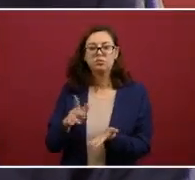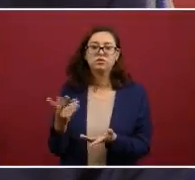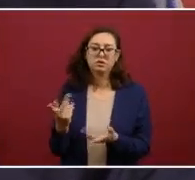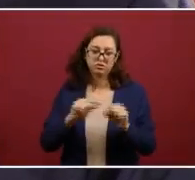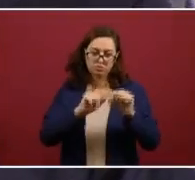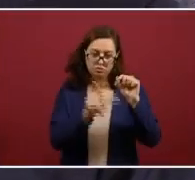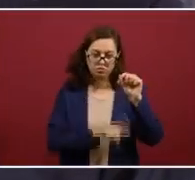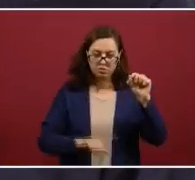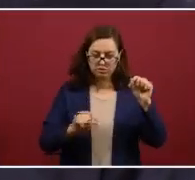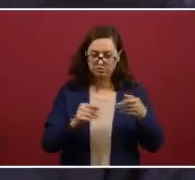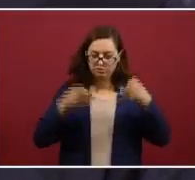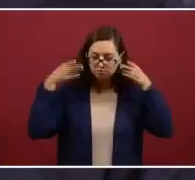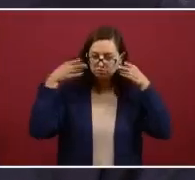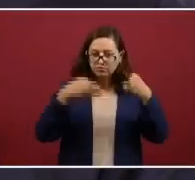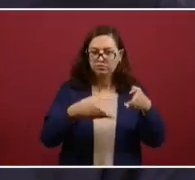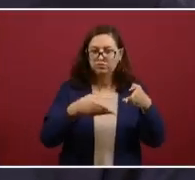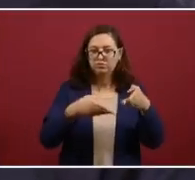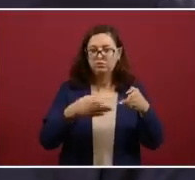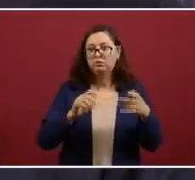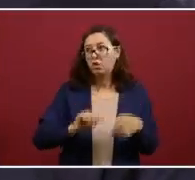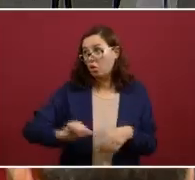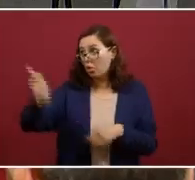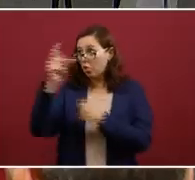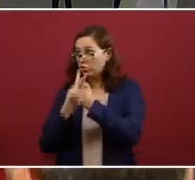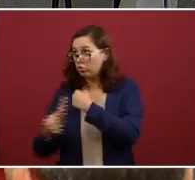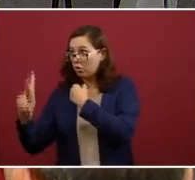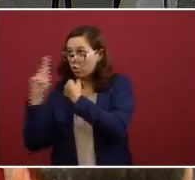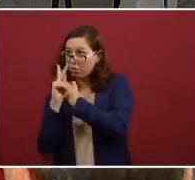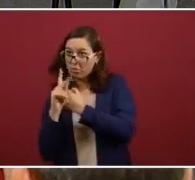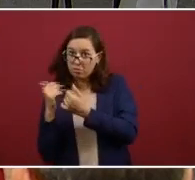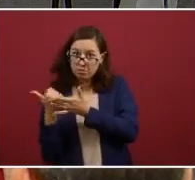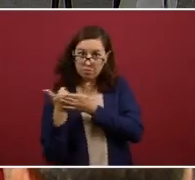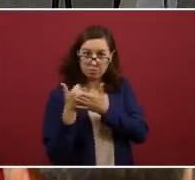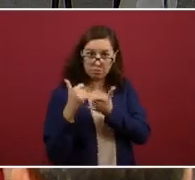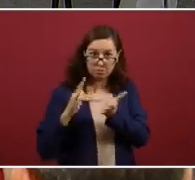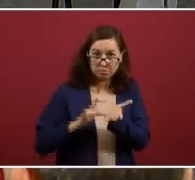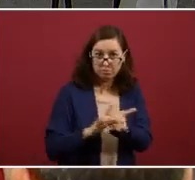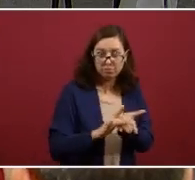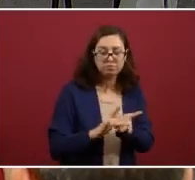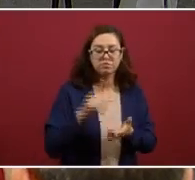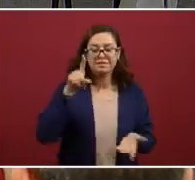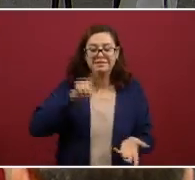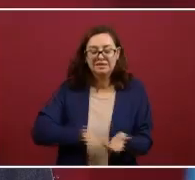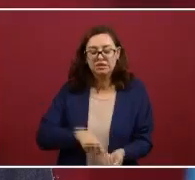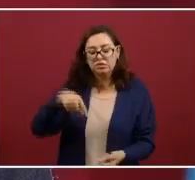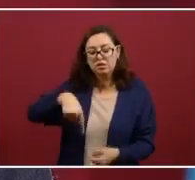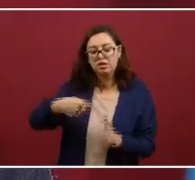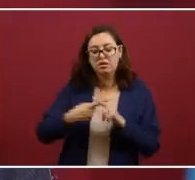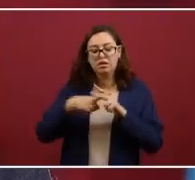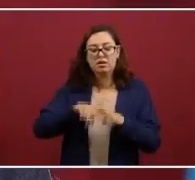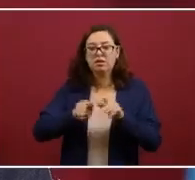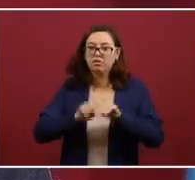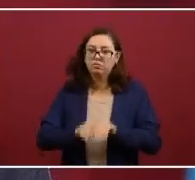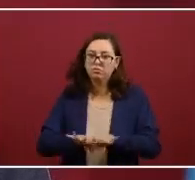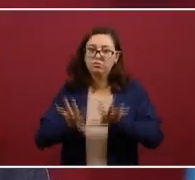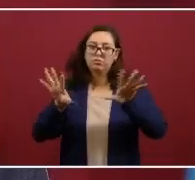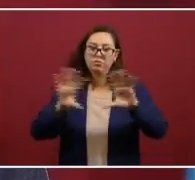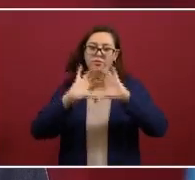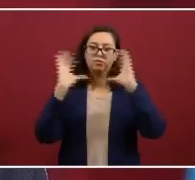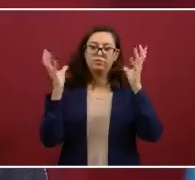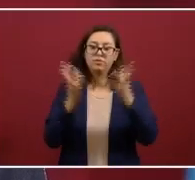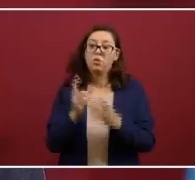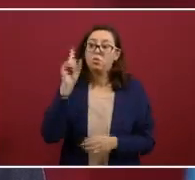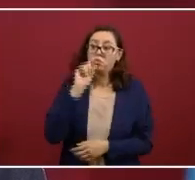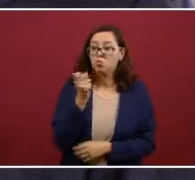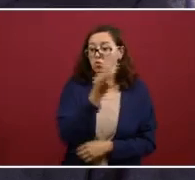México, no es algo que sale del exterior, es algo que sale del interior. Una vida libre de violencia para las mujeres es